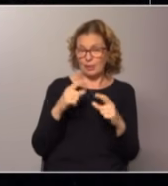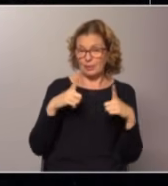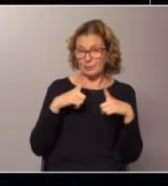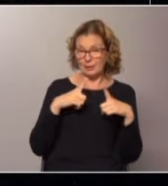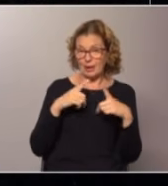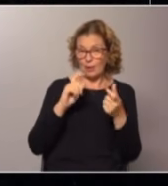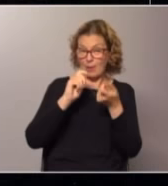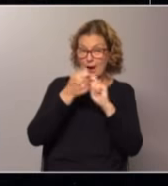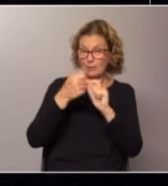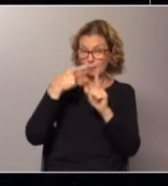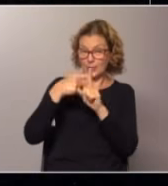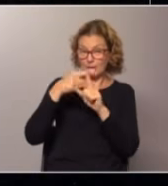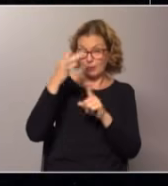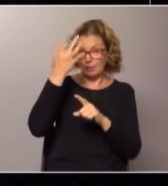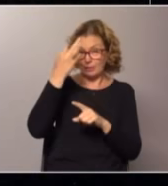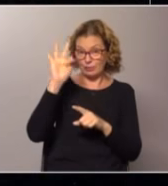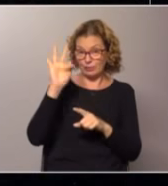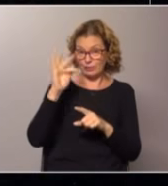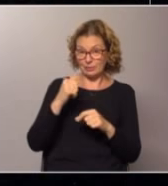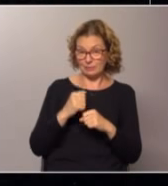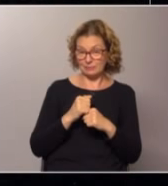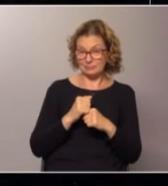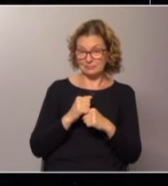un cambio positivo en el futuro entonces